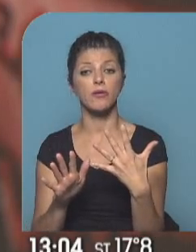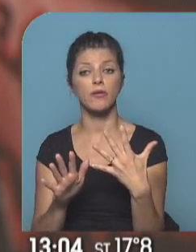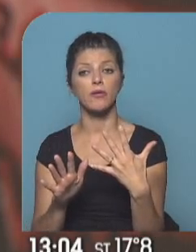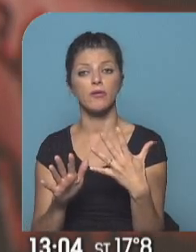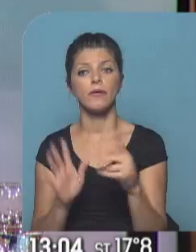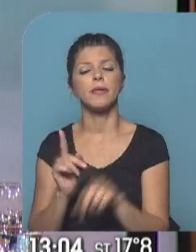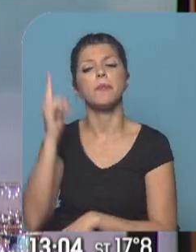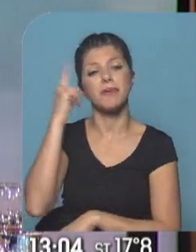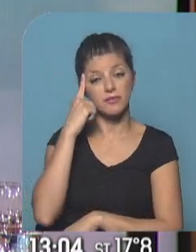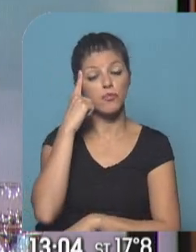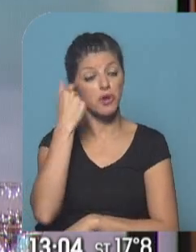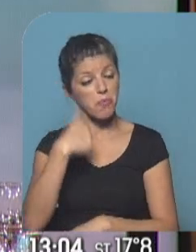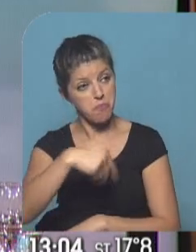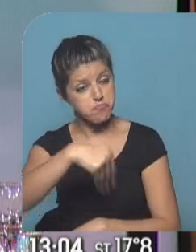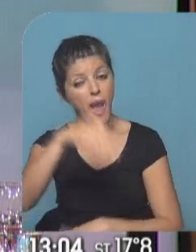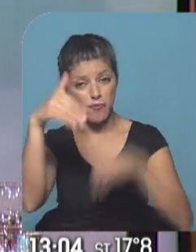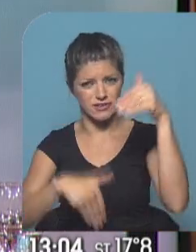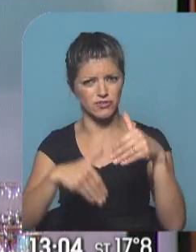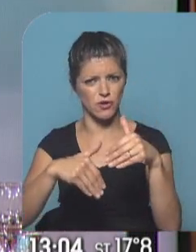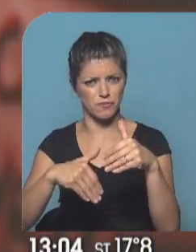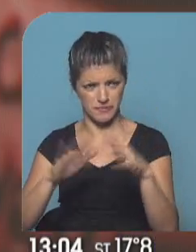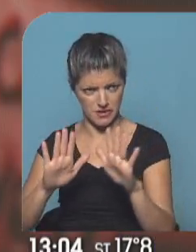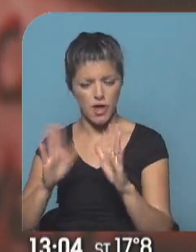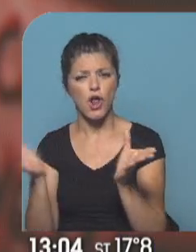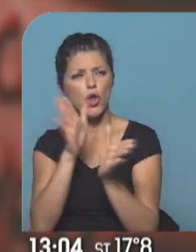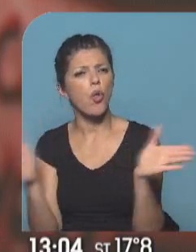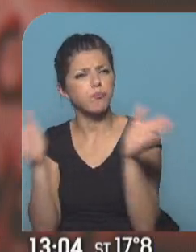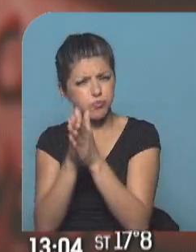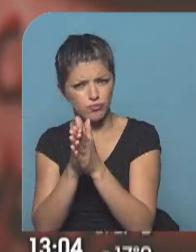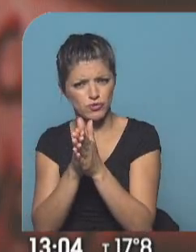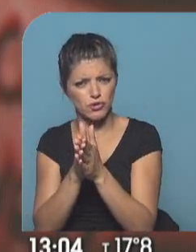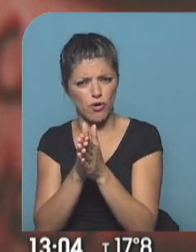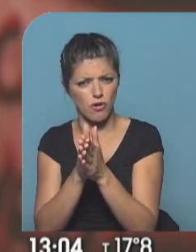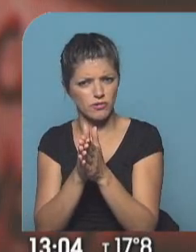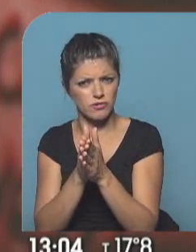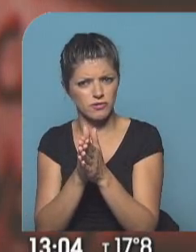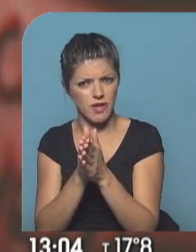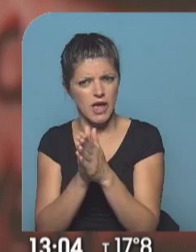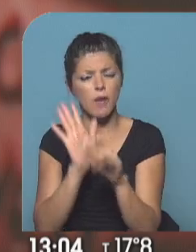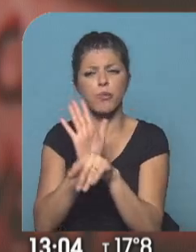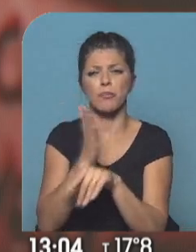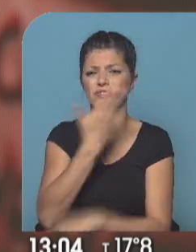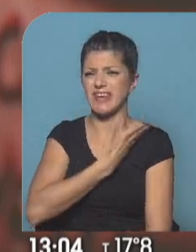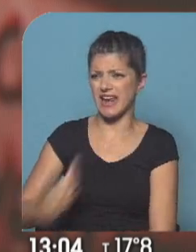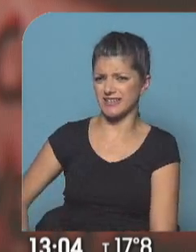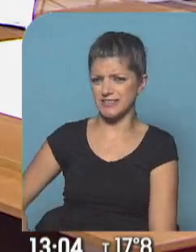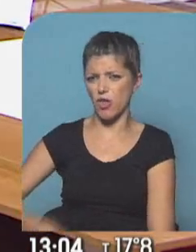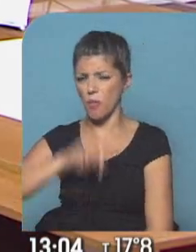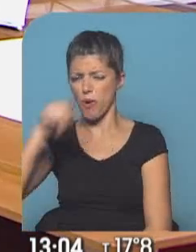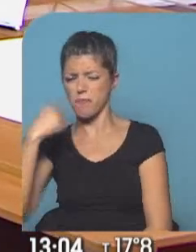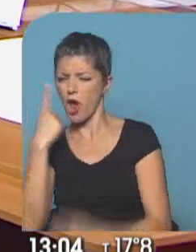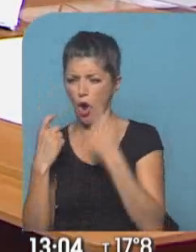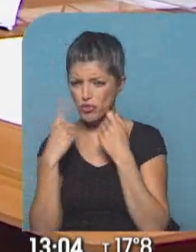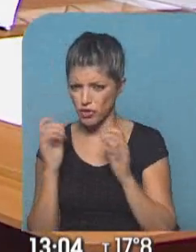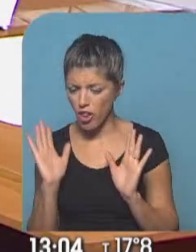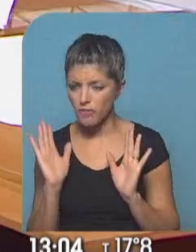convocatoria de elecciones, de alguna forma, para el gobierno significa que retoma algún grado de control de la situación, porque el otro frente